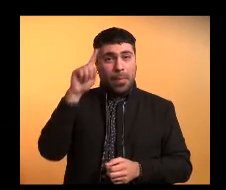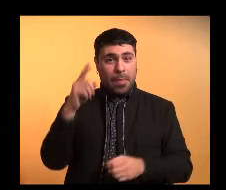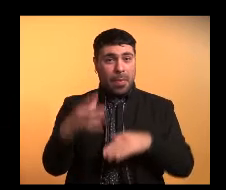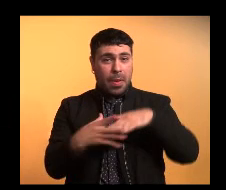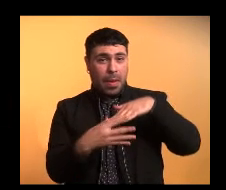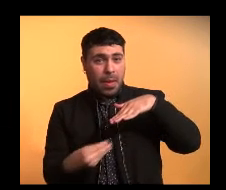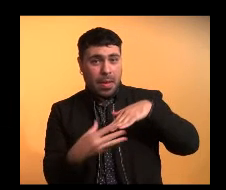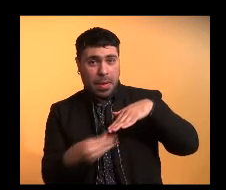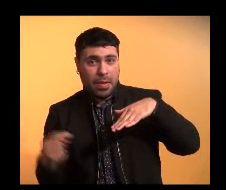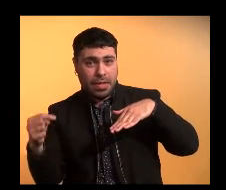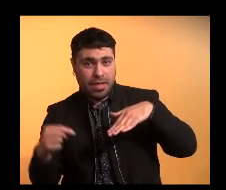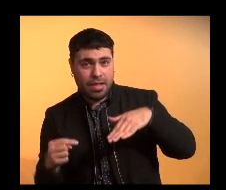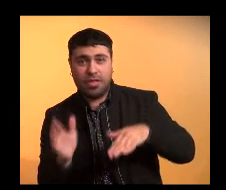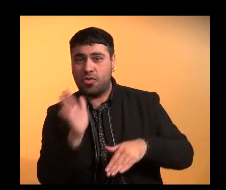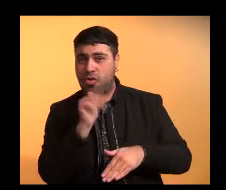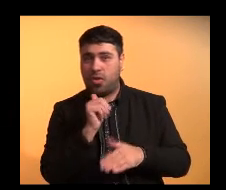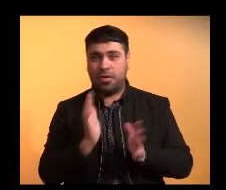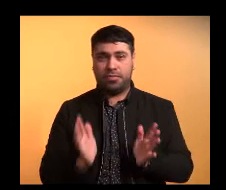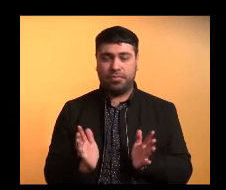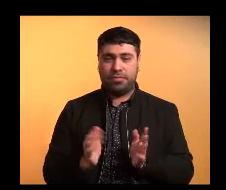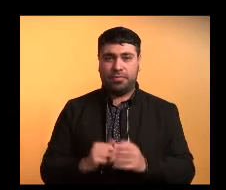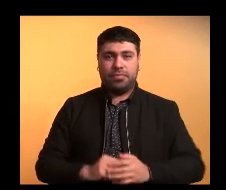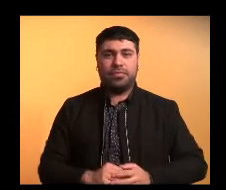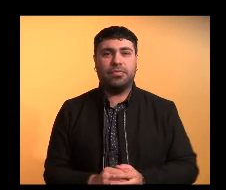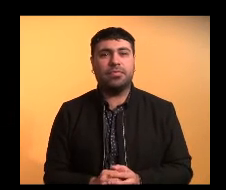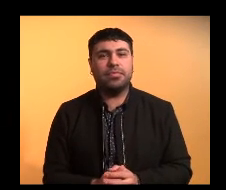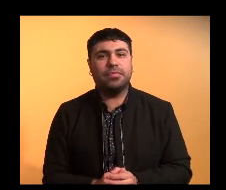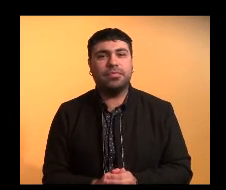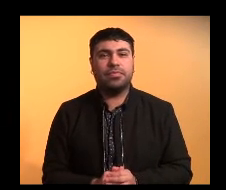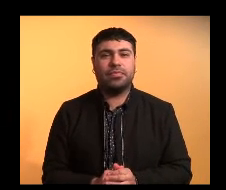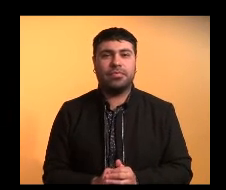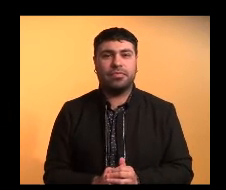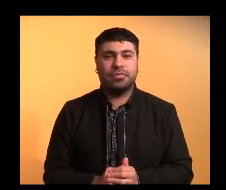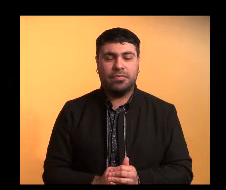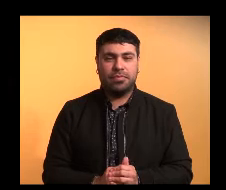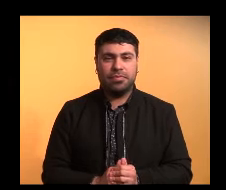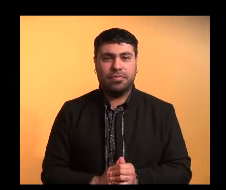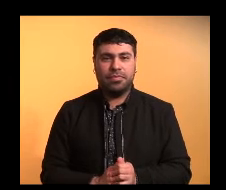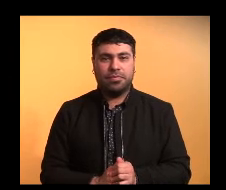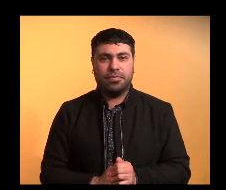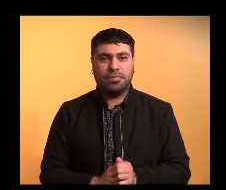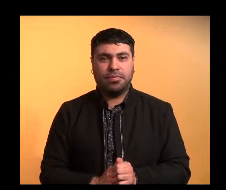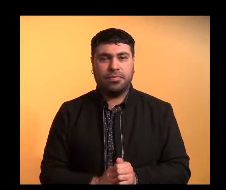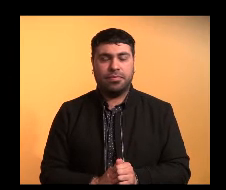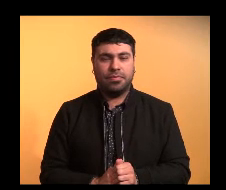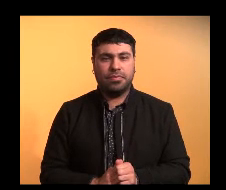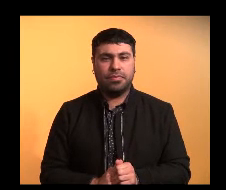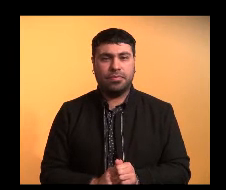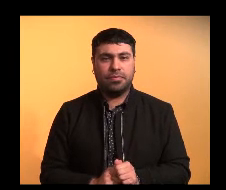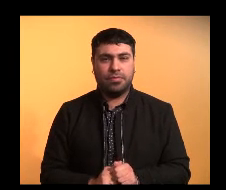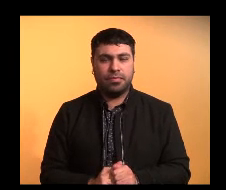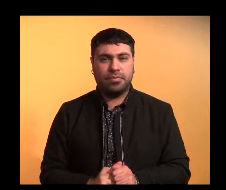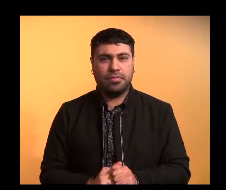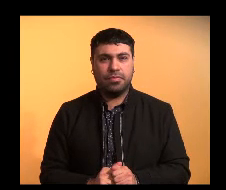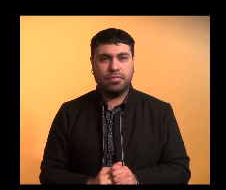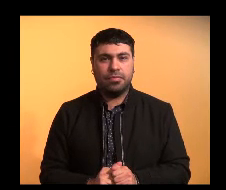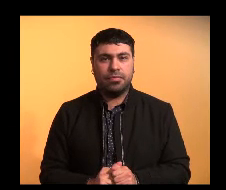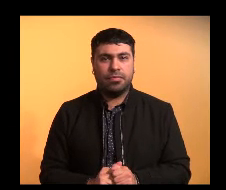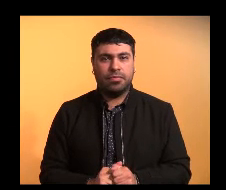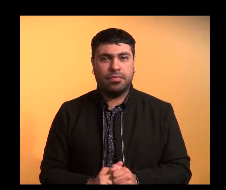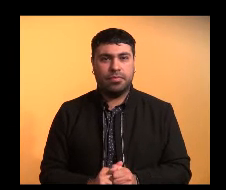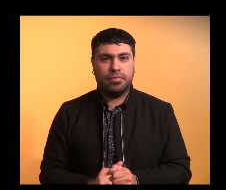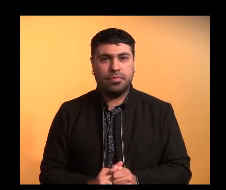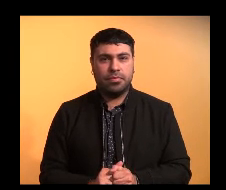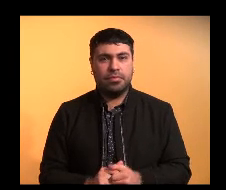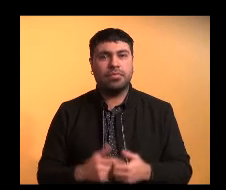un par de razones para eso. El grupo de las laminariales es un orden que apareció hace muy poquito, es un orden relativamente joven en términos evolutivos,